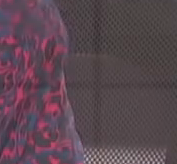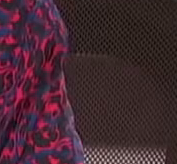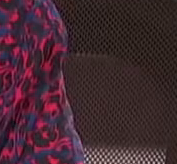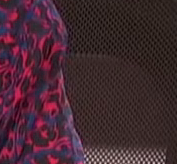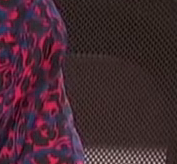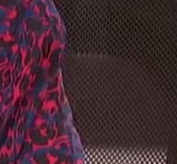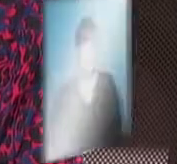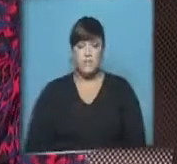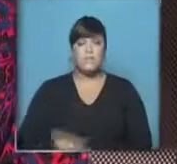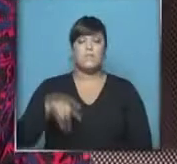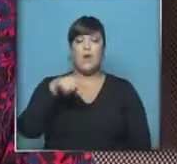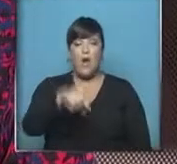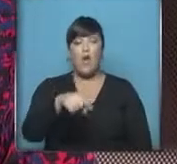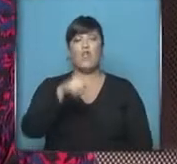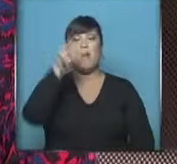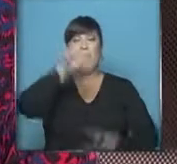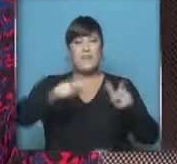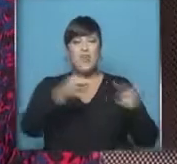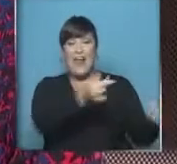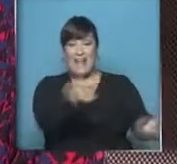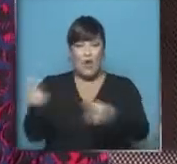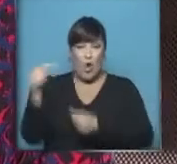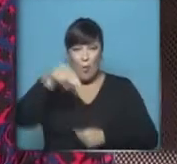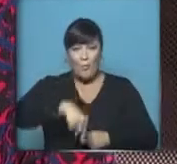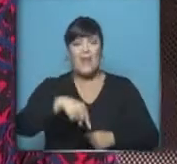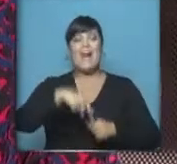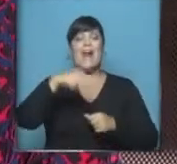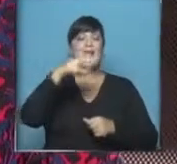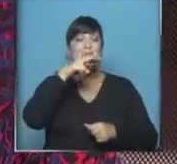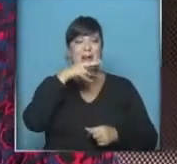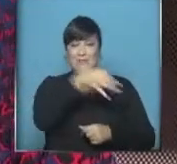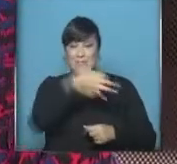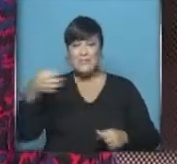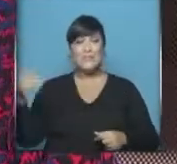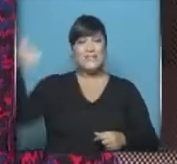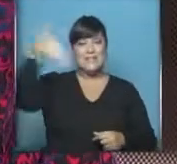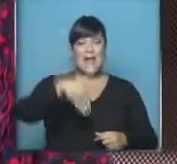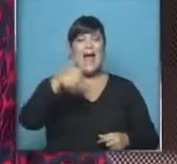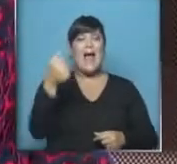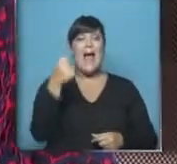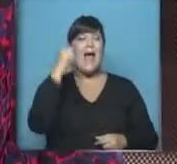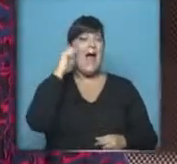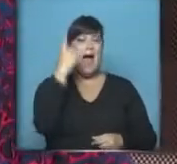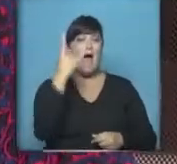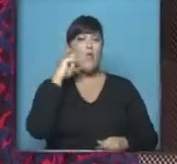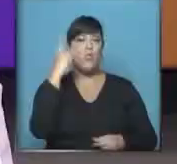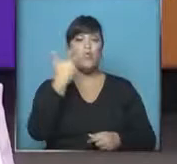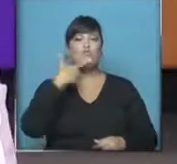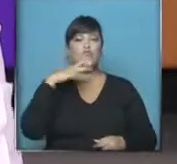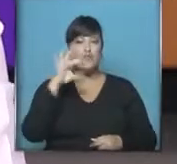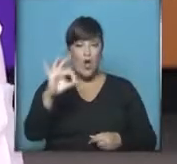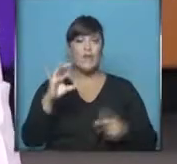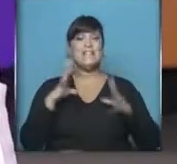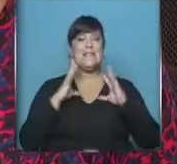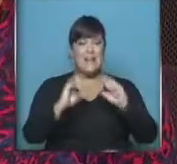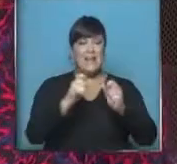espacio para los consumidores aquí en visión 7 mediodía recibimos como todos los viernes a Augusto Costa secretario de comercio Cómo te va Gustavo qué